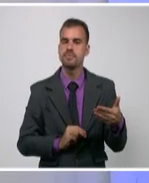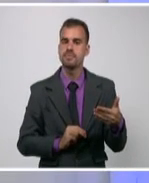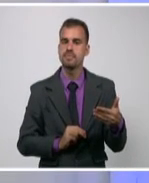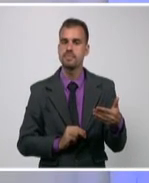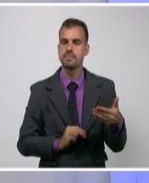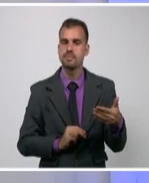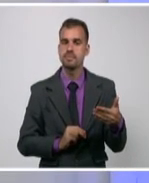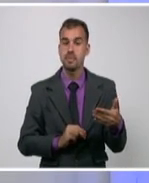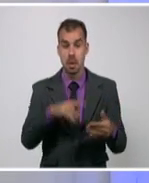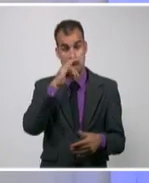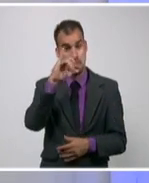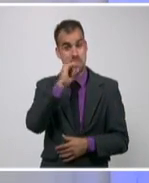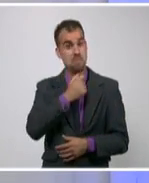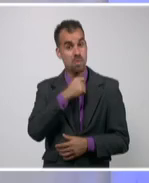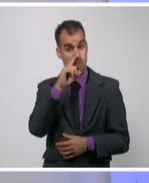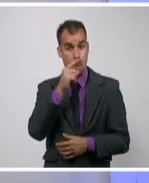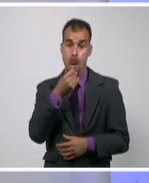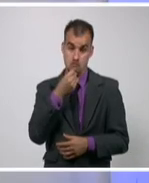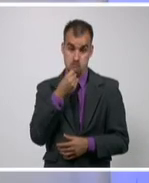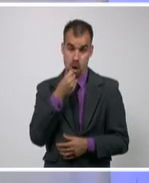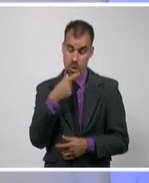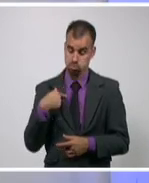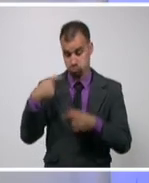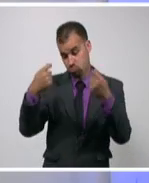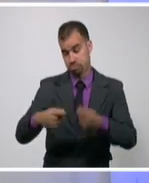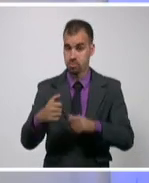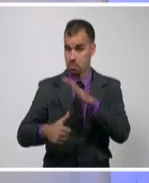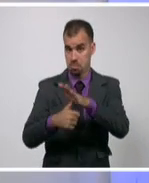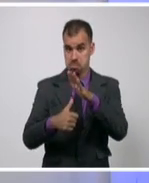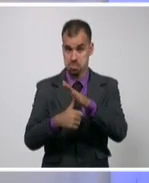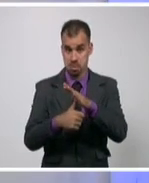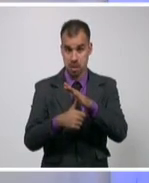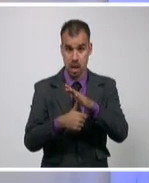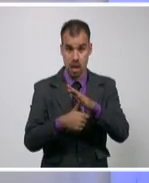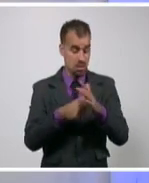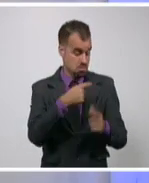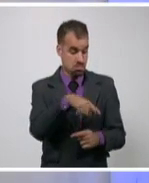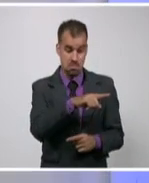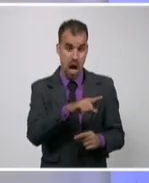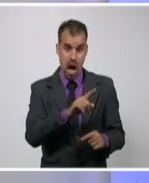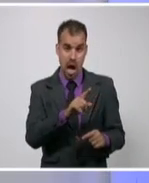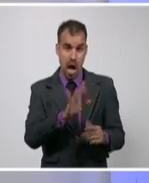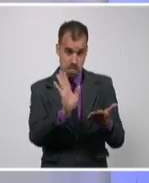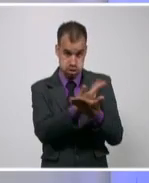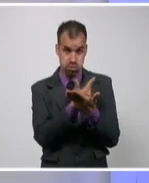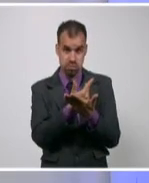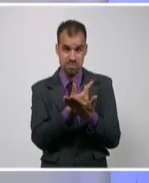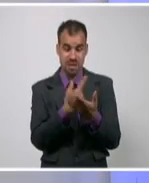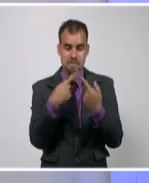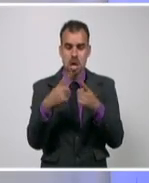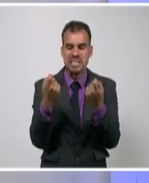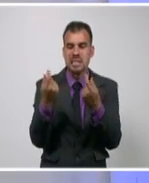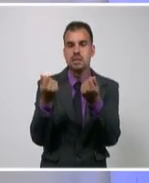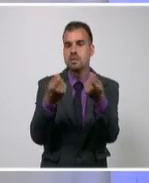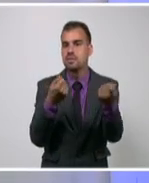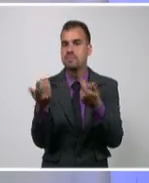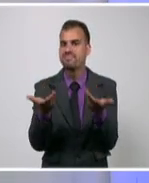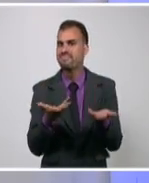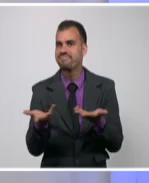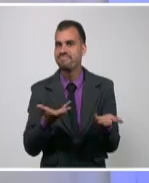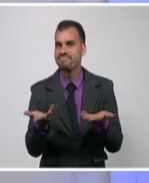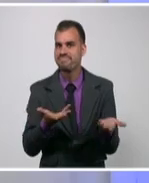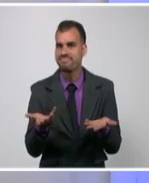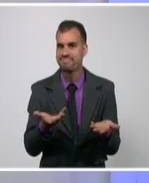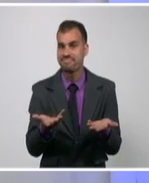prerrogativas ejecutivas y cerrar la cárcel. Para implementarla necesita dinero. Y ahí es donde se traba el paraguas, porque es el